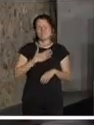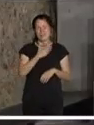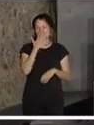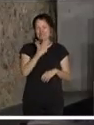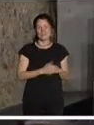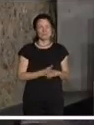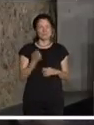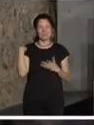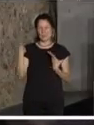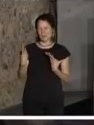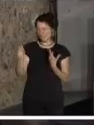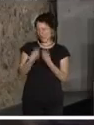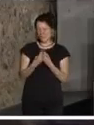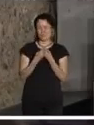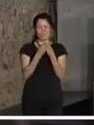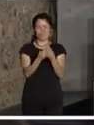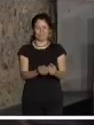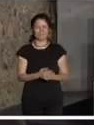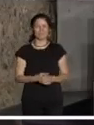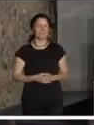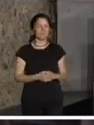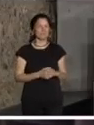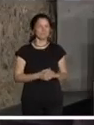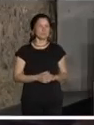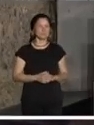caminar a su lado